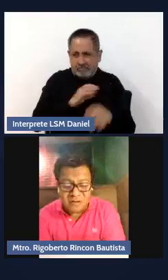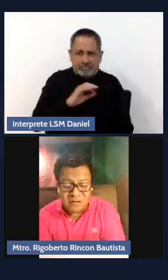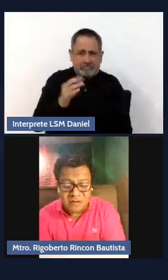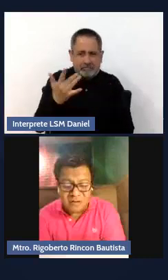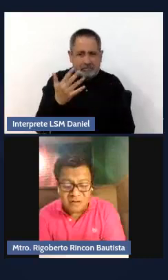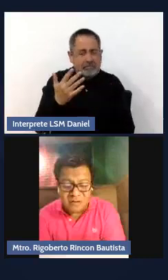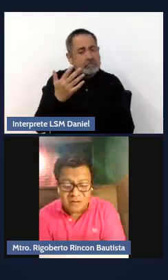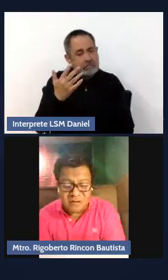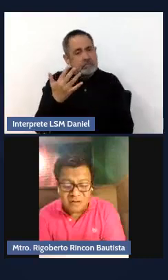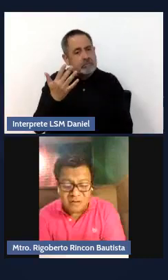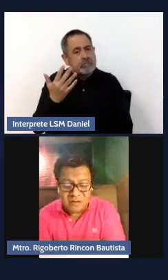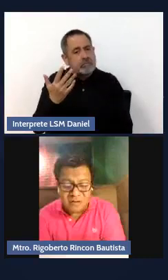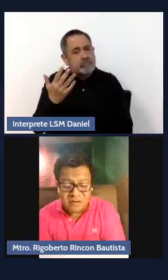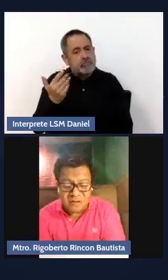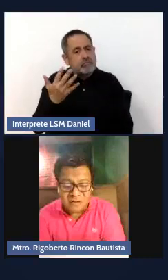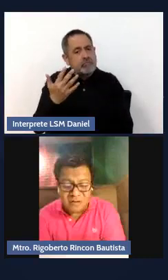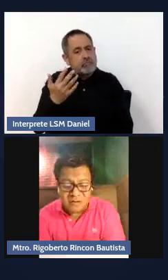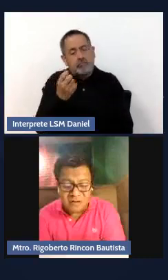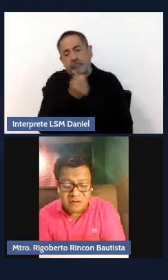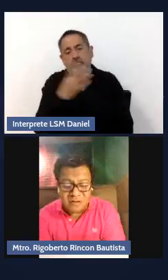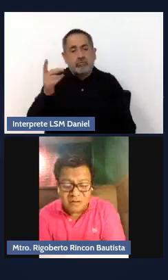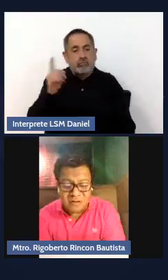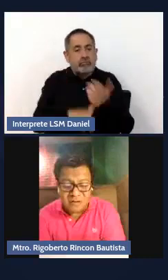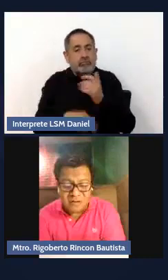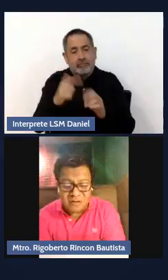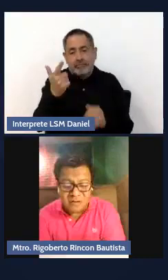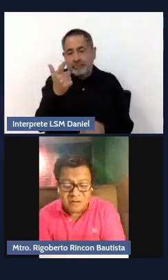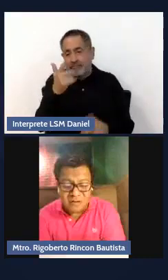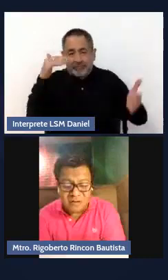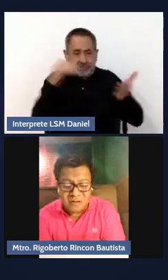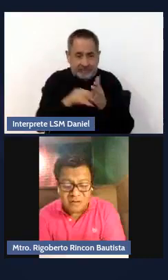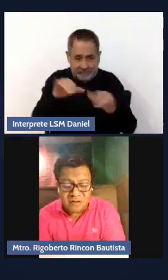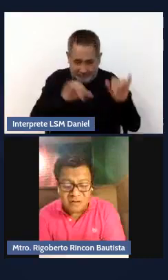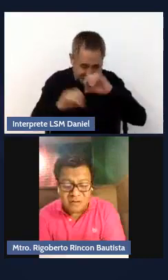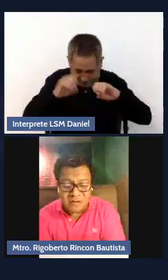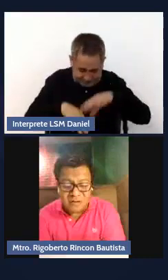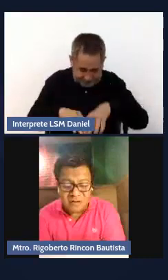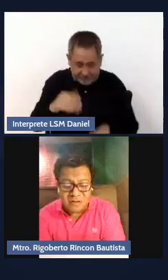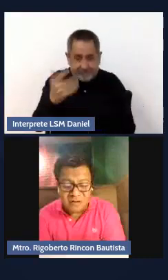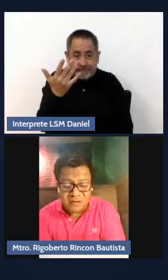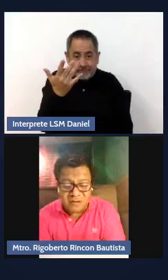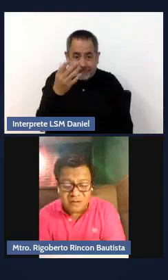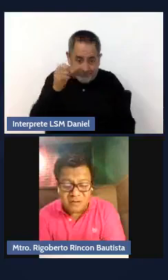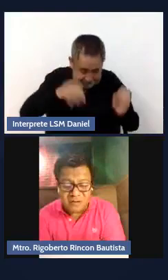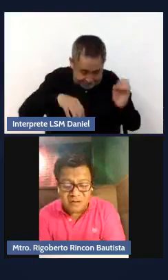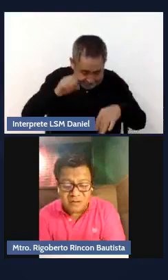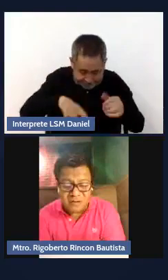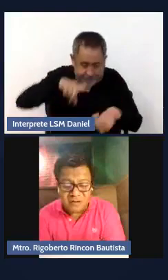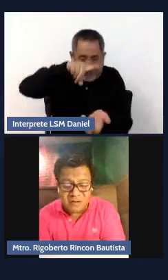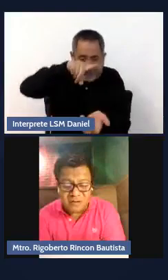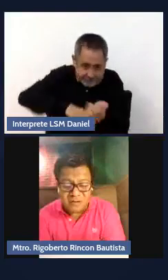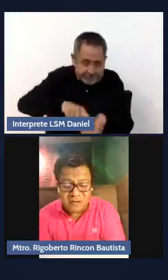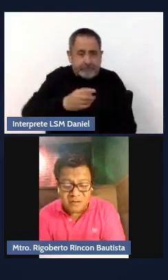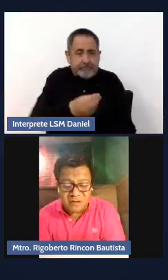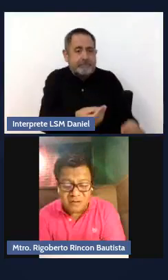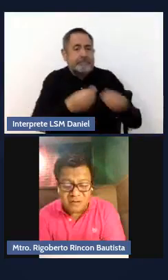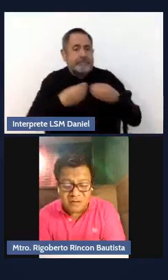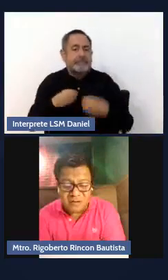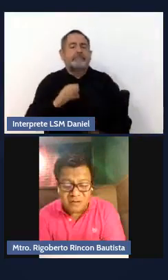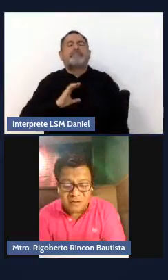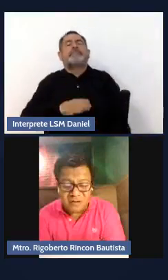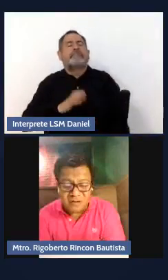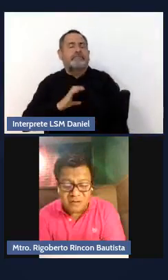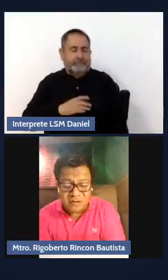más de 50 de estas 7.000 sustancias químicas son completamente cancerígenas, ¿ya? Es decir, una parte de las sustancias